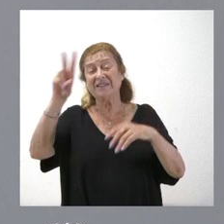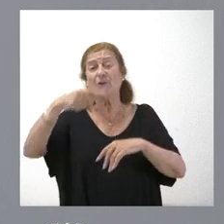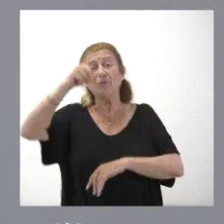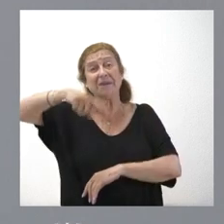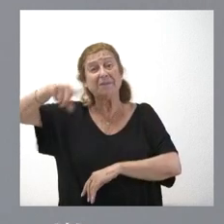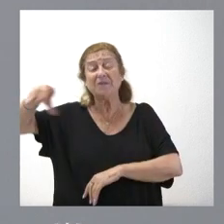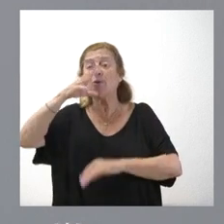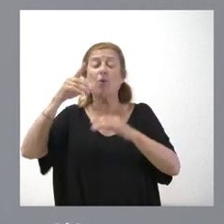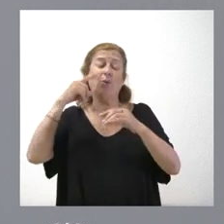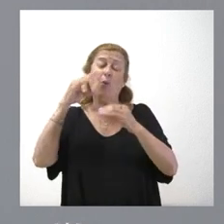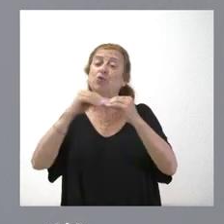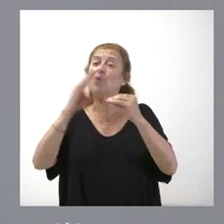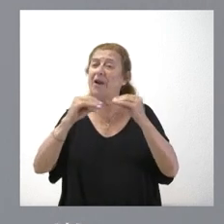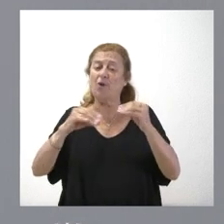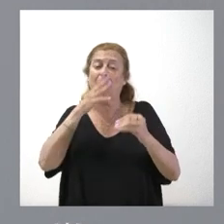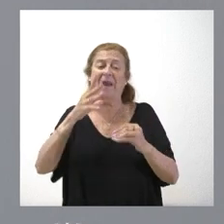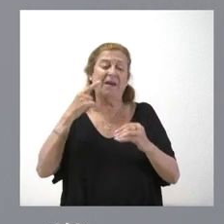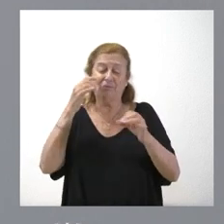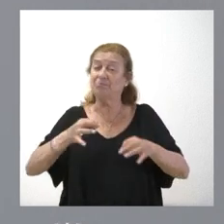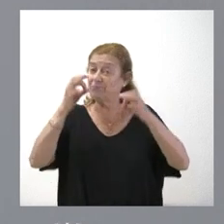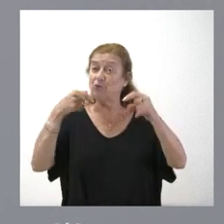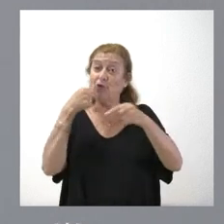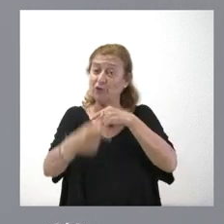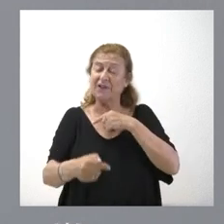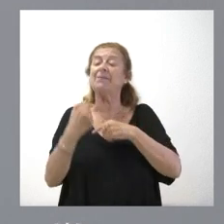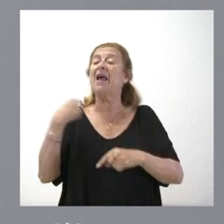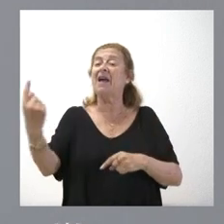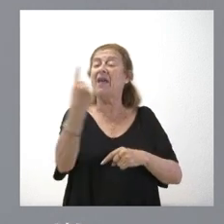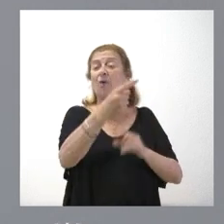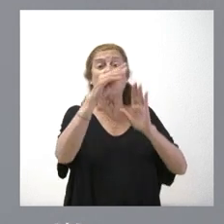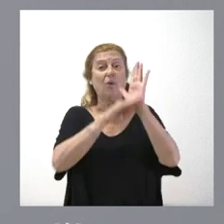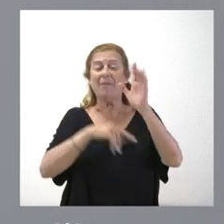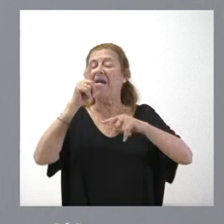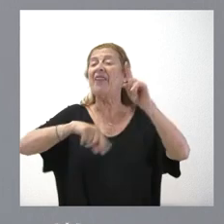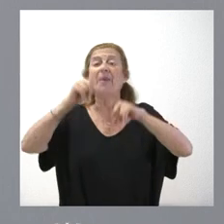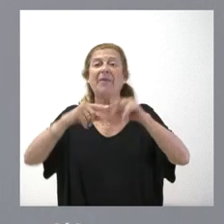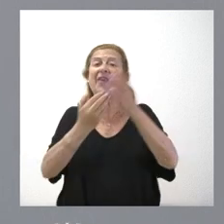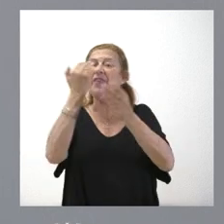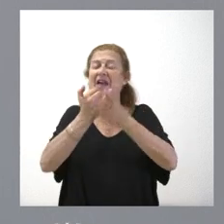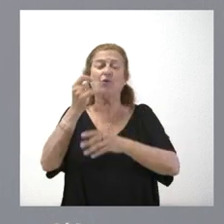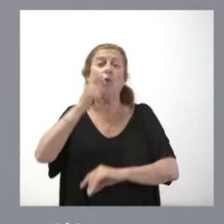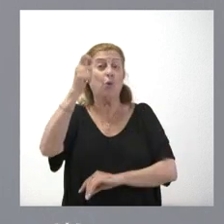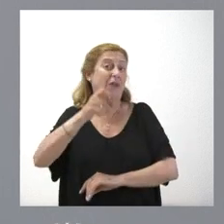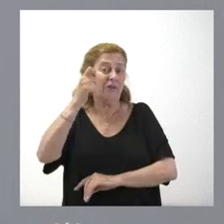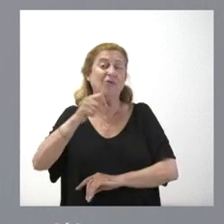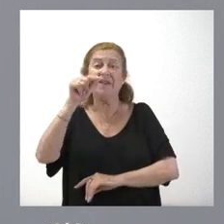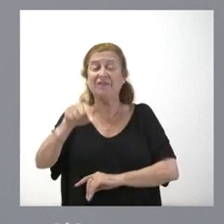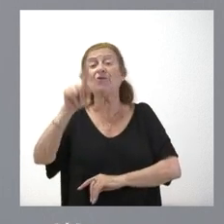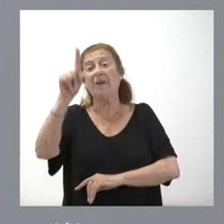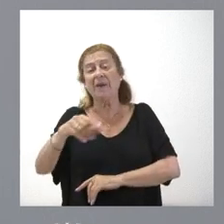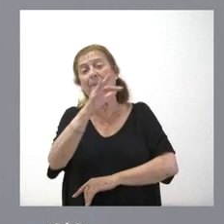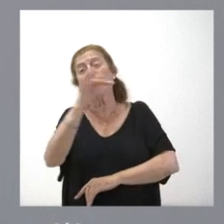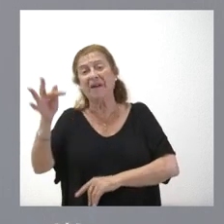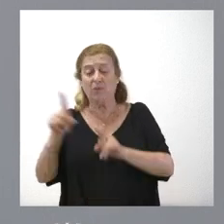usuario habitual para cada uno de estos programas independientemente de los días y del tipo de duración y a esto se establece además una serie de